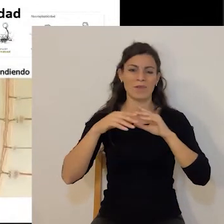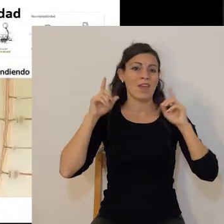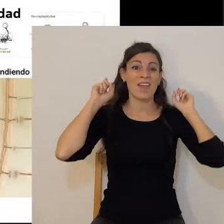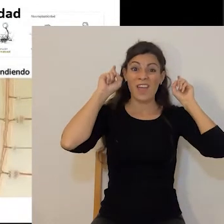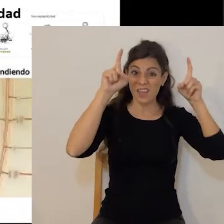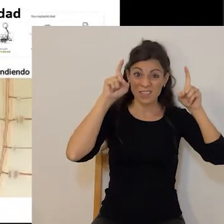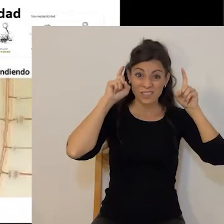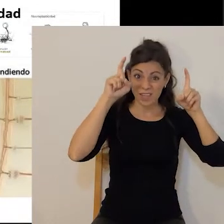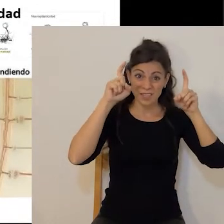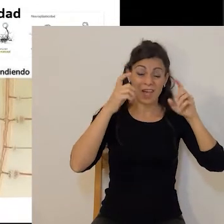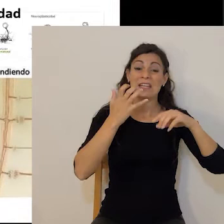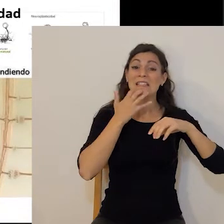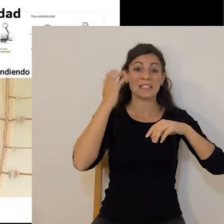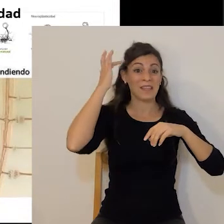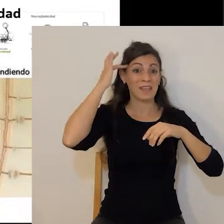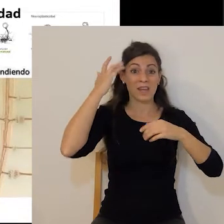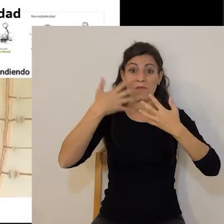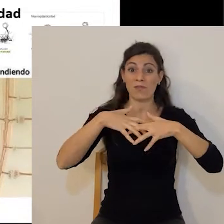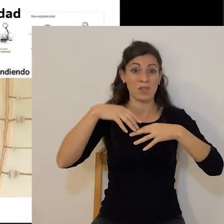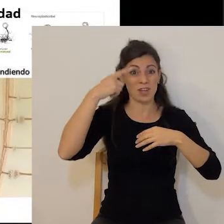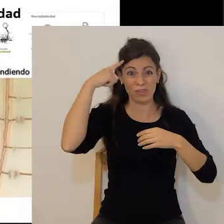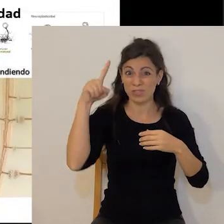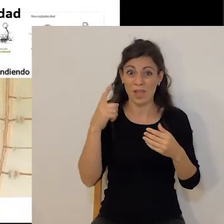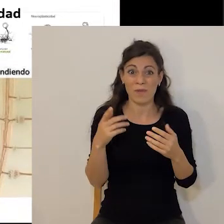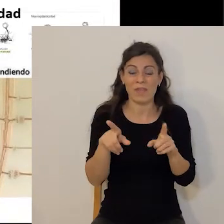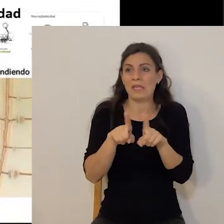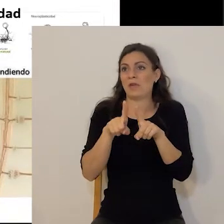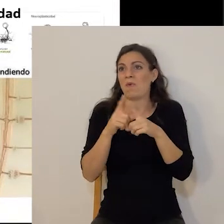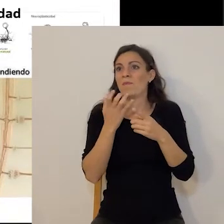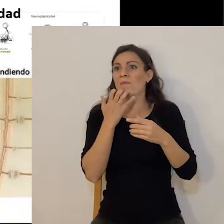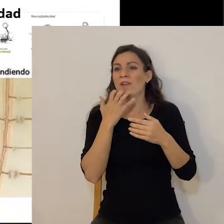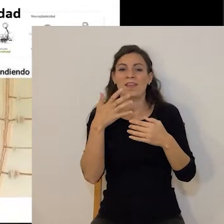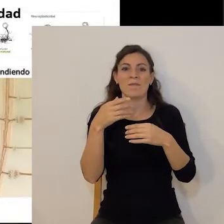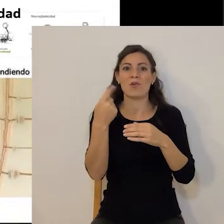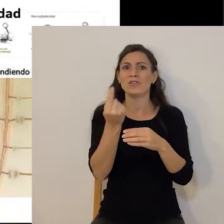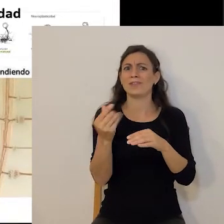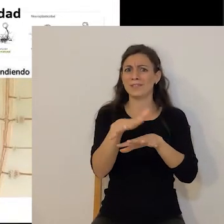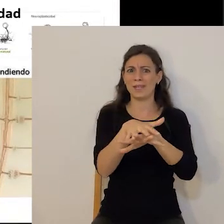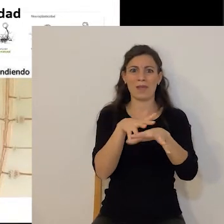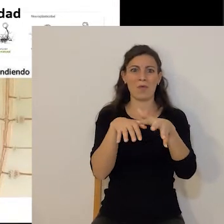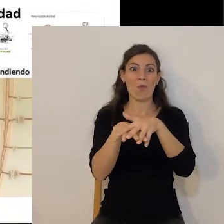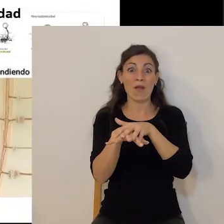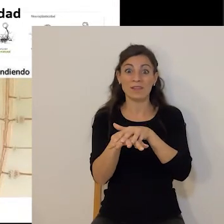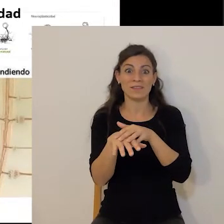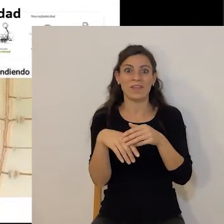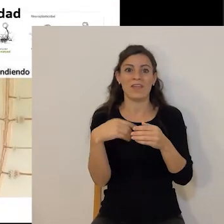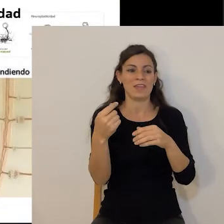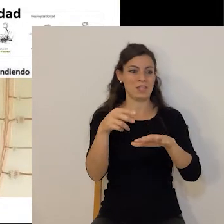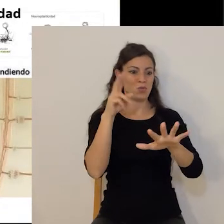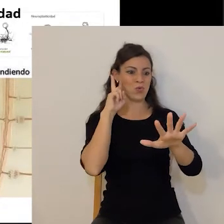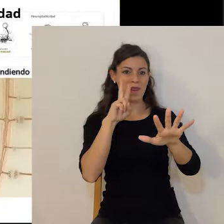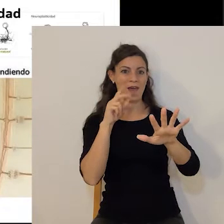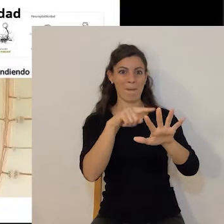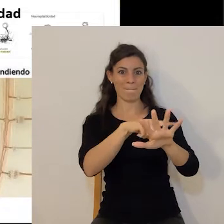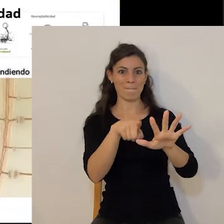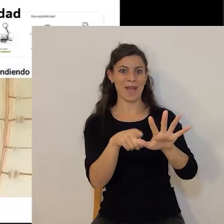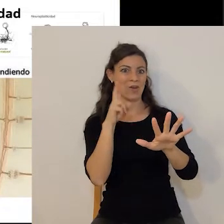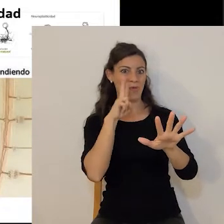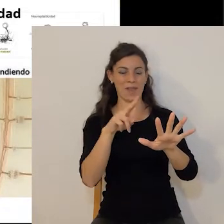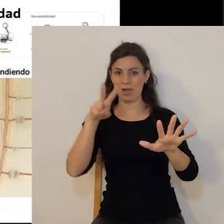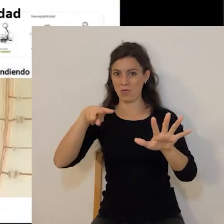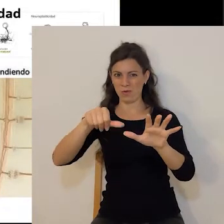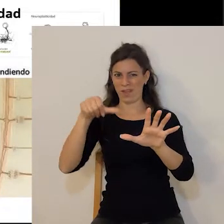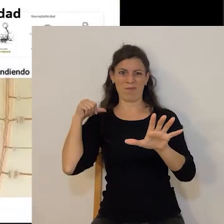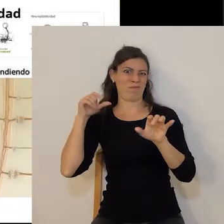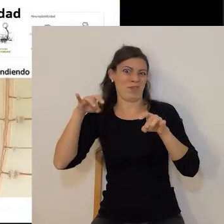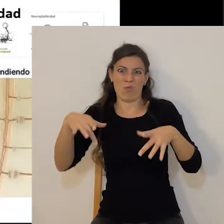cómo funciona el cerebro es como diseñar un guante sin haber visto nunca una mano, ¿no? Entonces, desde la neurociencia, los